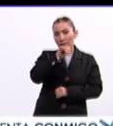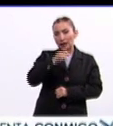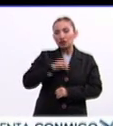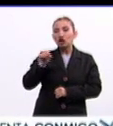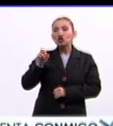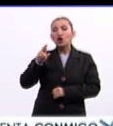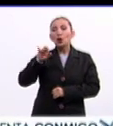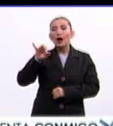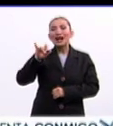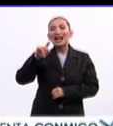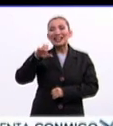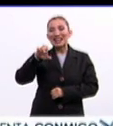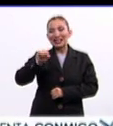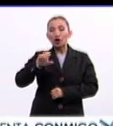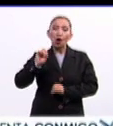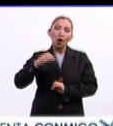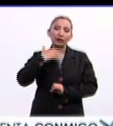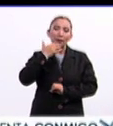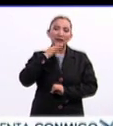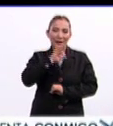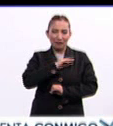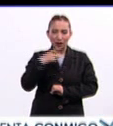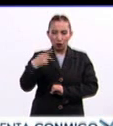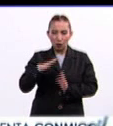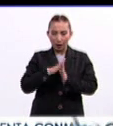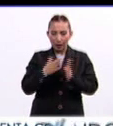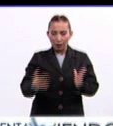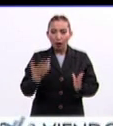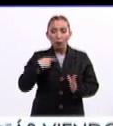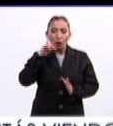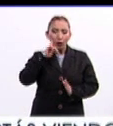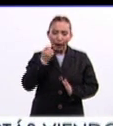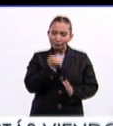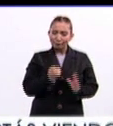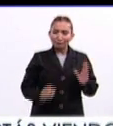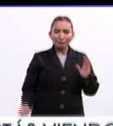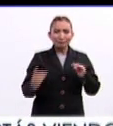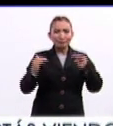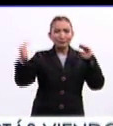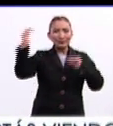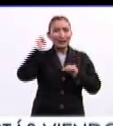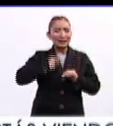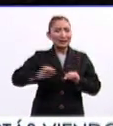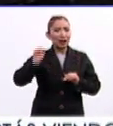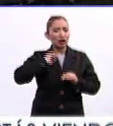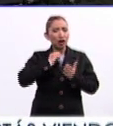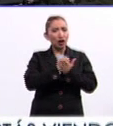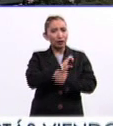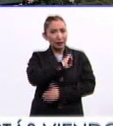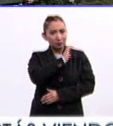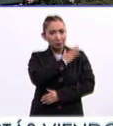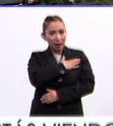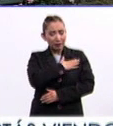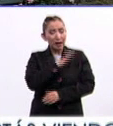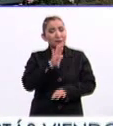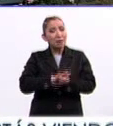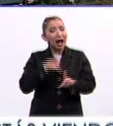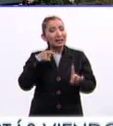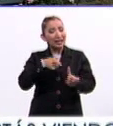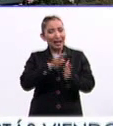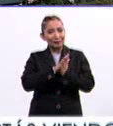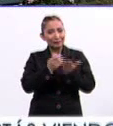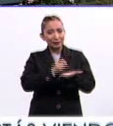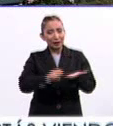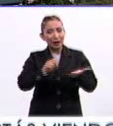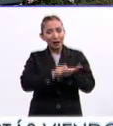Sor Juana Inés de la Cruz o Las trampas de la fe a una de las grandes autoras del siglo de oro español y particularmente de la